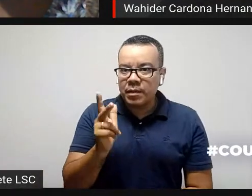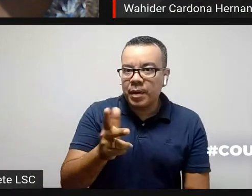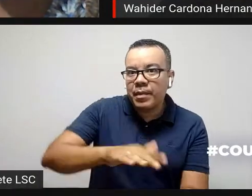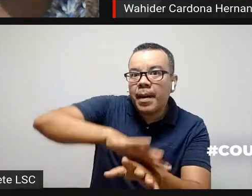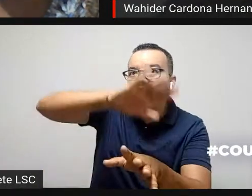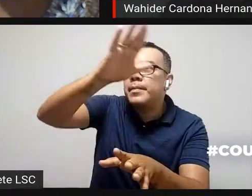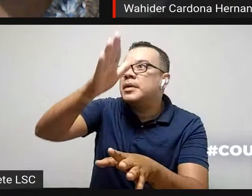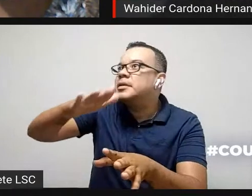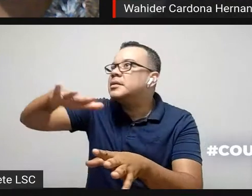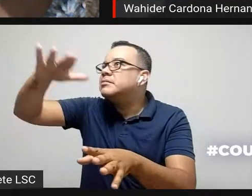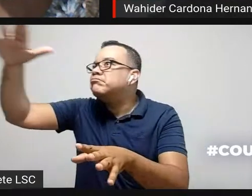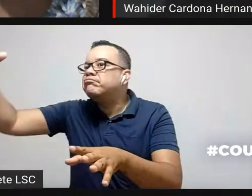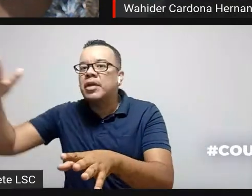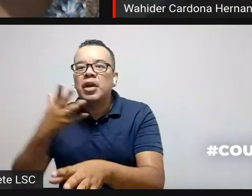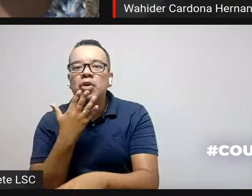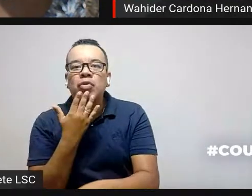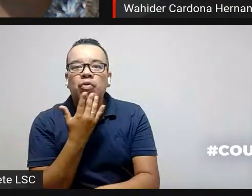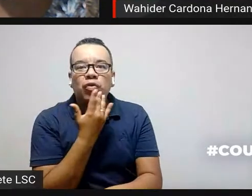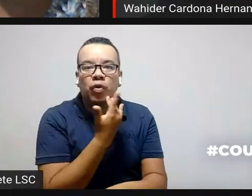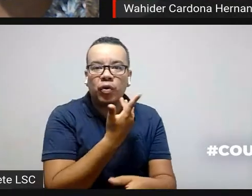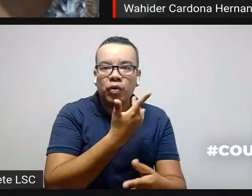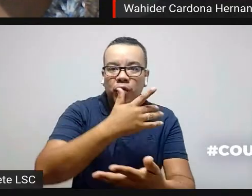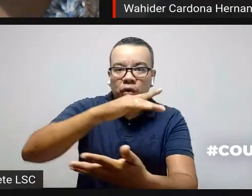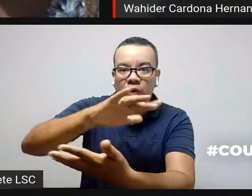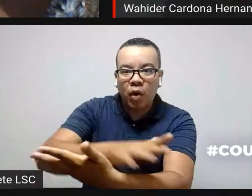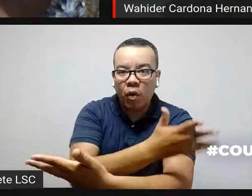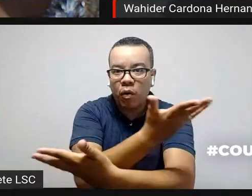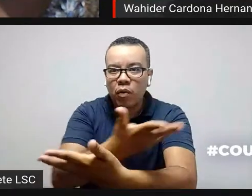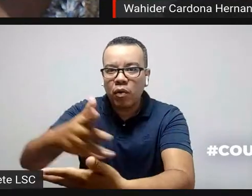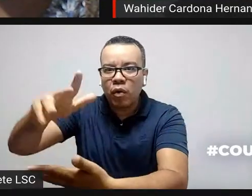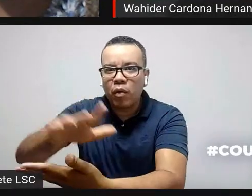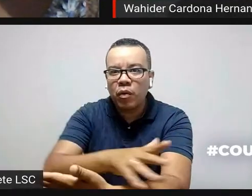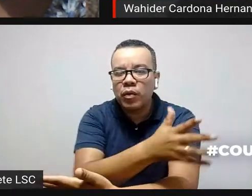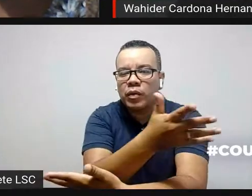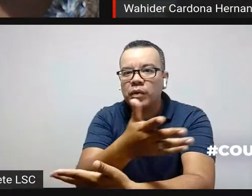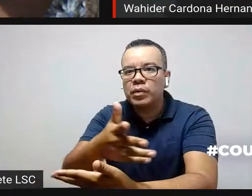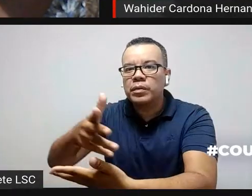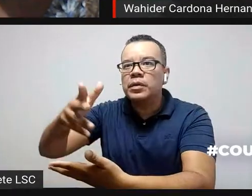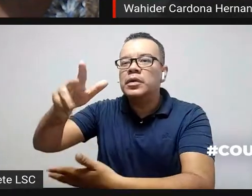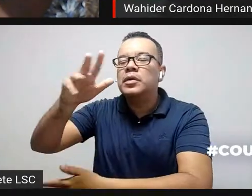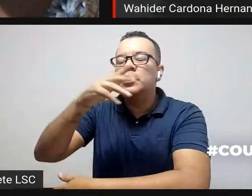música, deformados ahora en la levedad de la memoria.